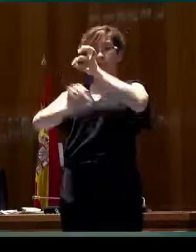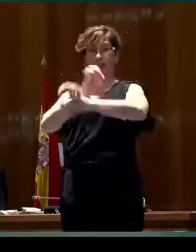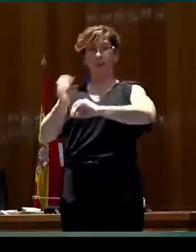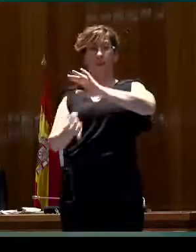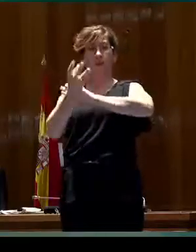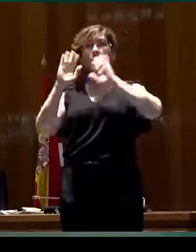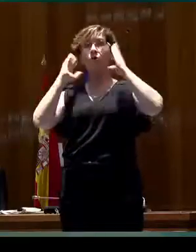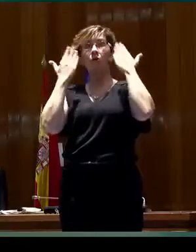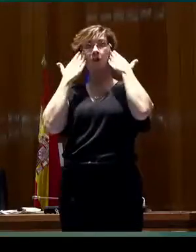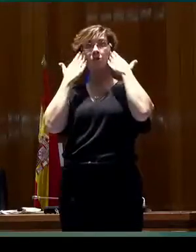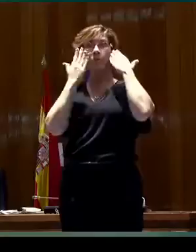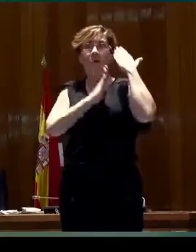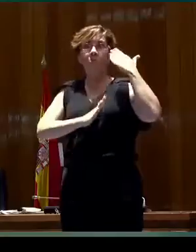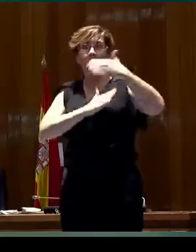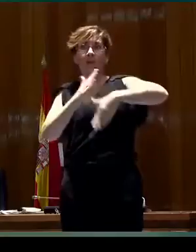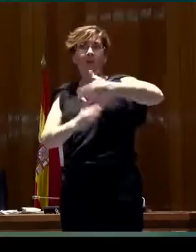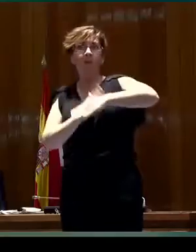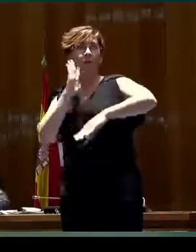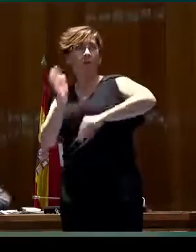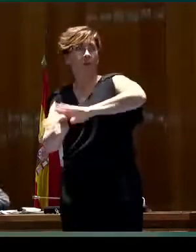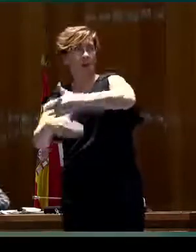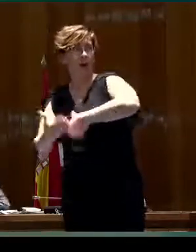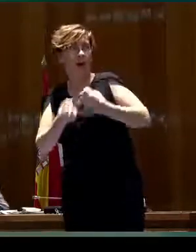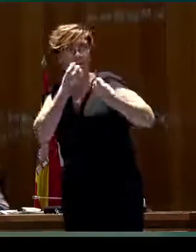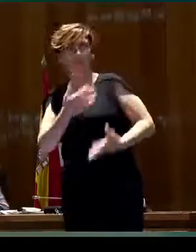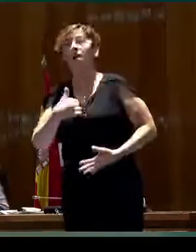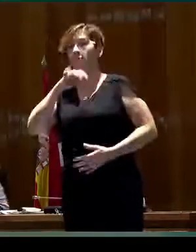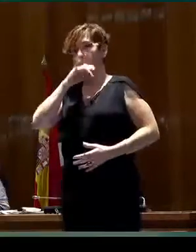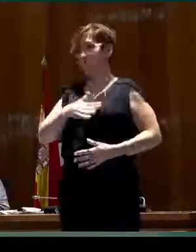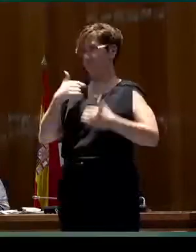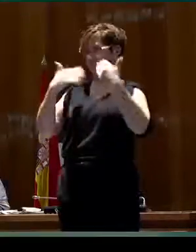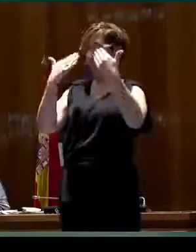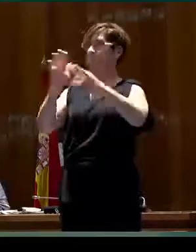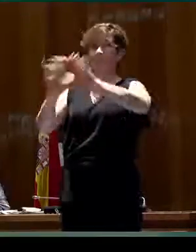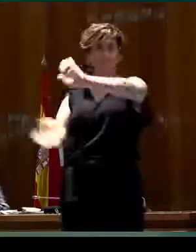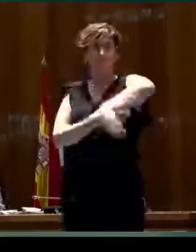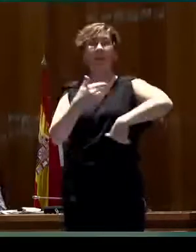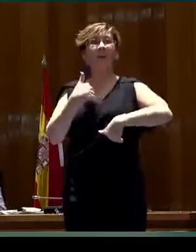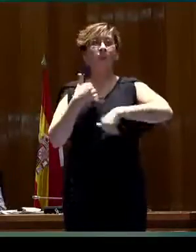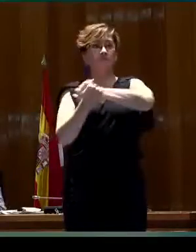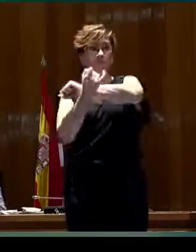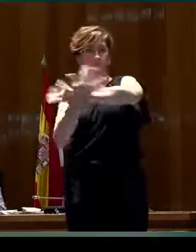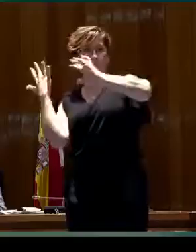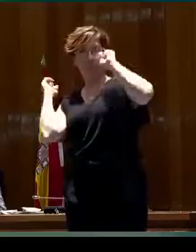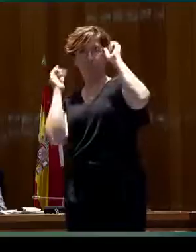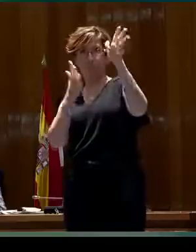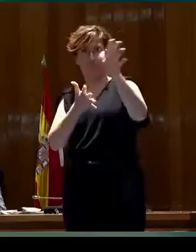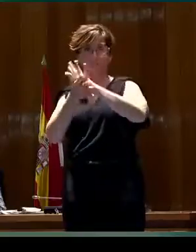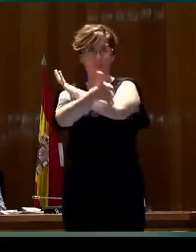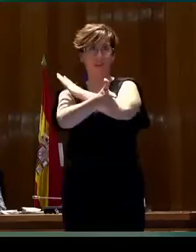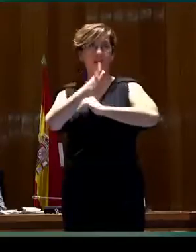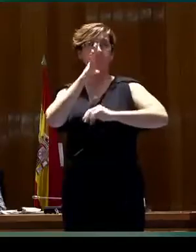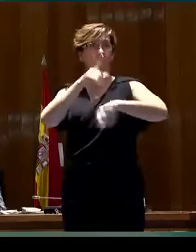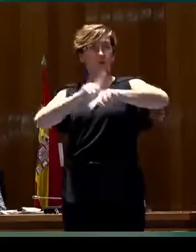principio, todo está saliendo perfectamente. Dicho esto, pues voy a hablar rápidamente. Tengo 10 minutos, así que voy a intentar ser lo más